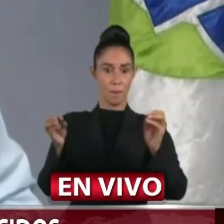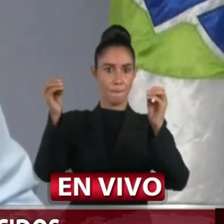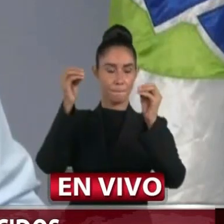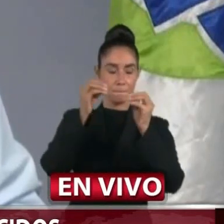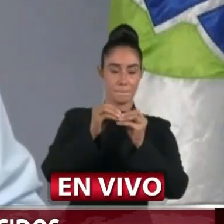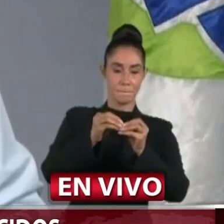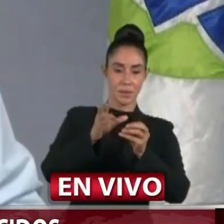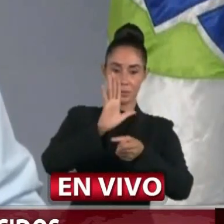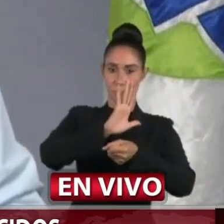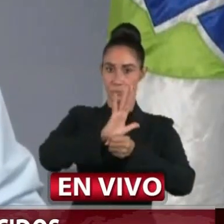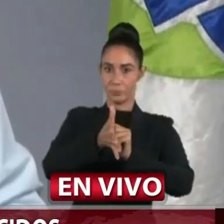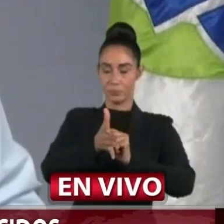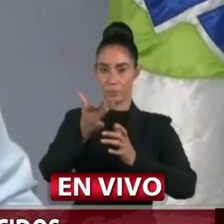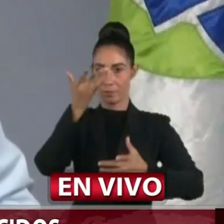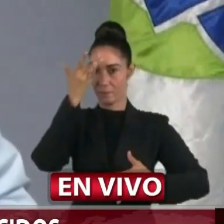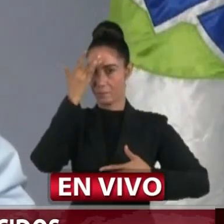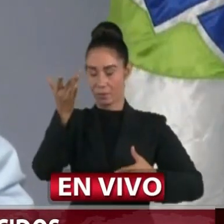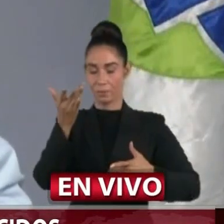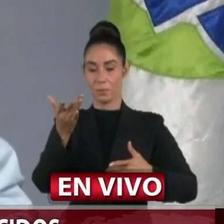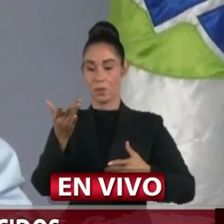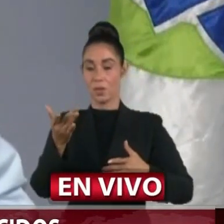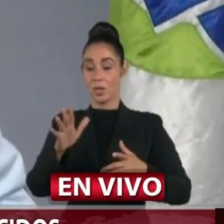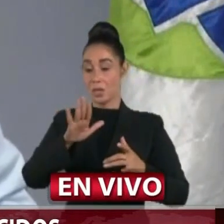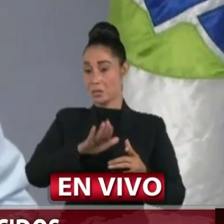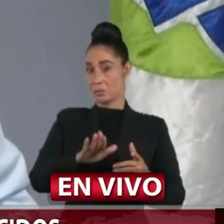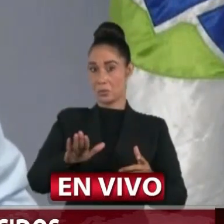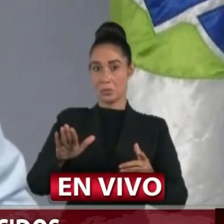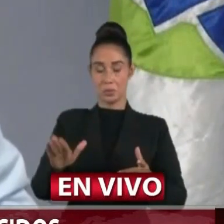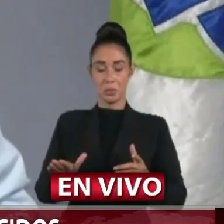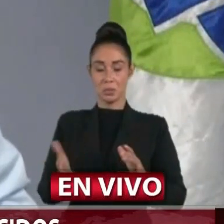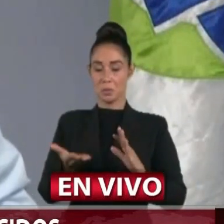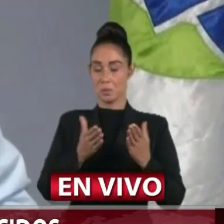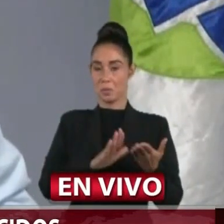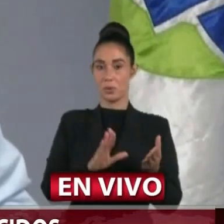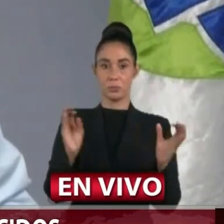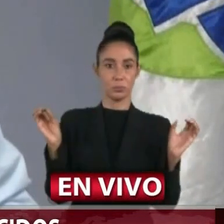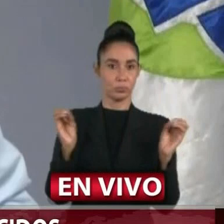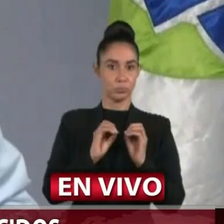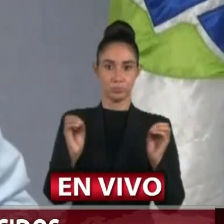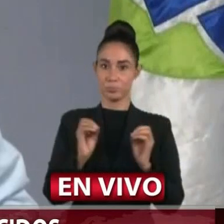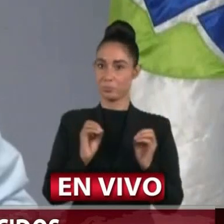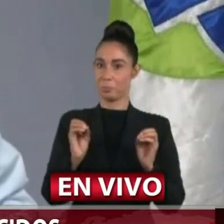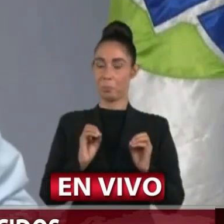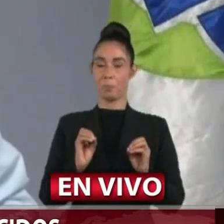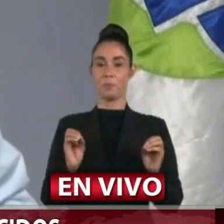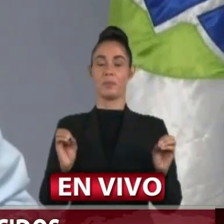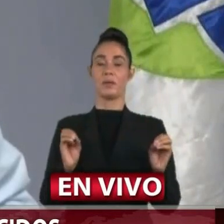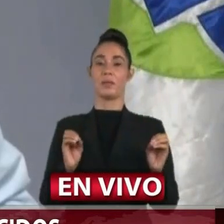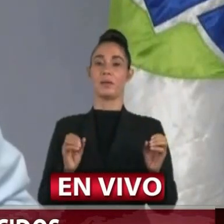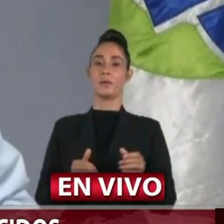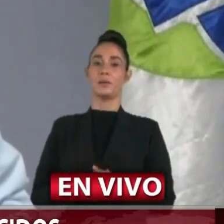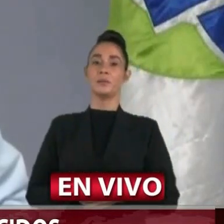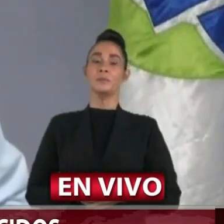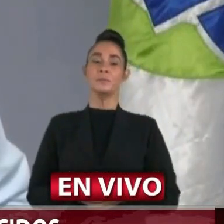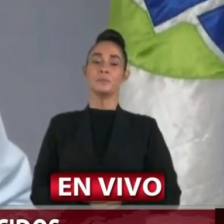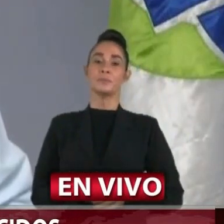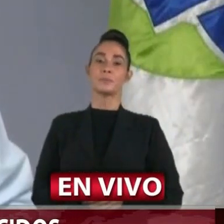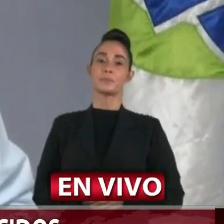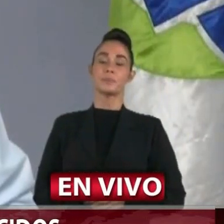letalidad, sin embargo, de 0 a 19 años, los casos registrados no presentan